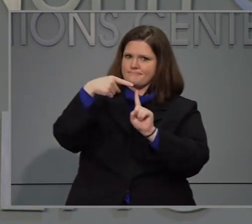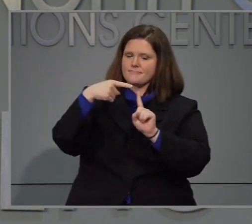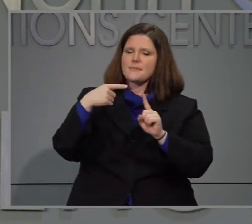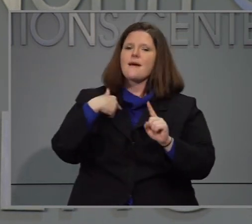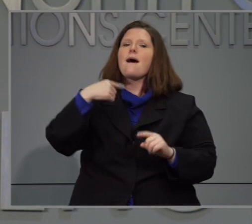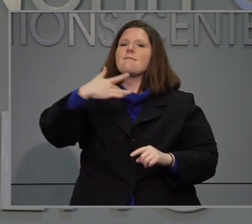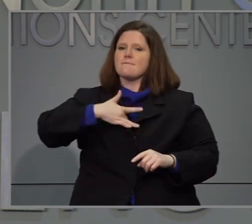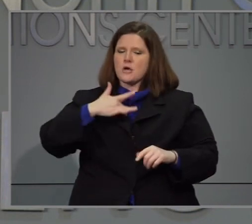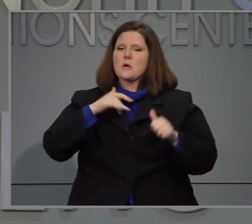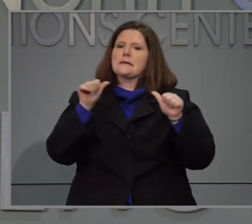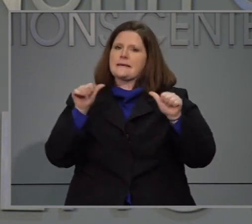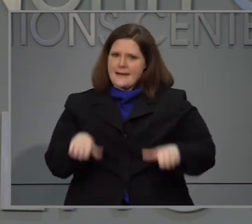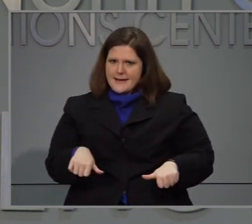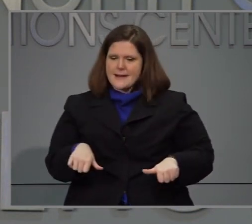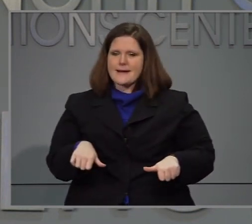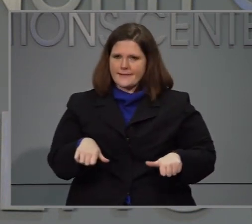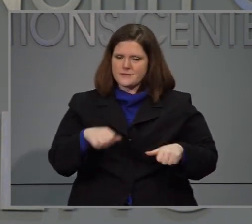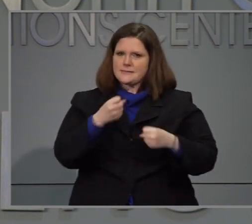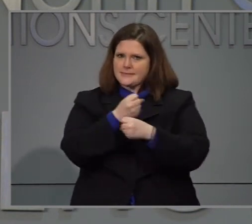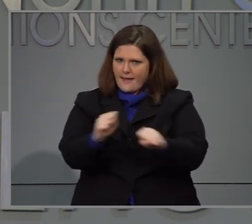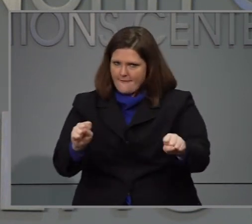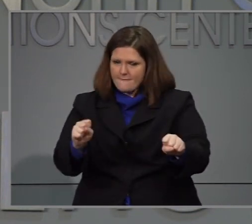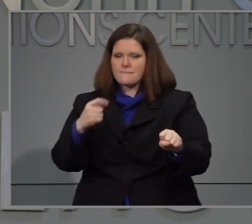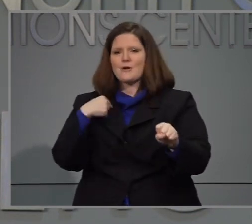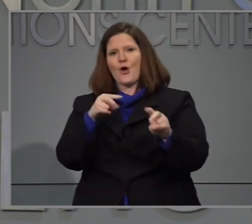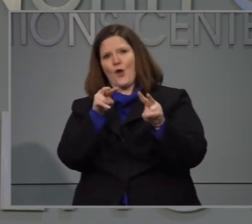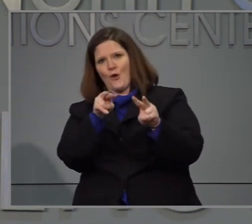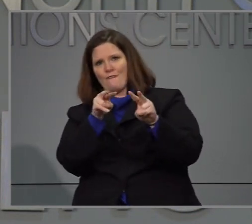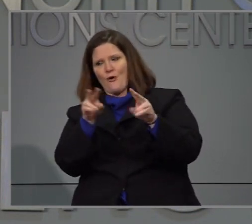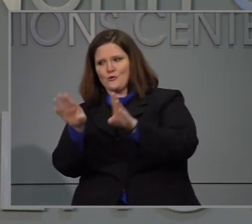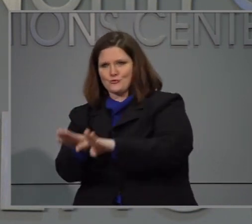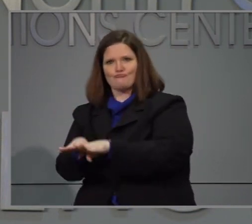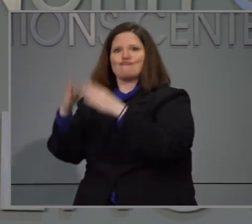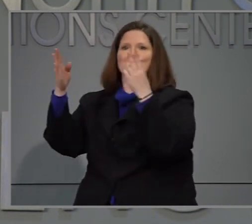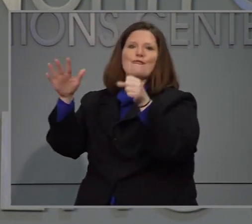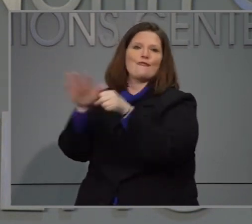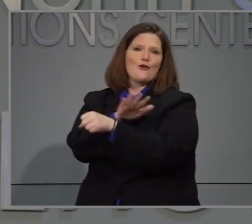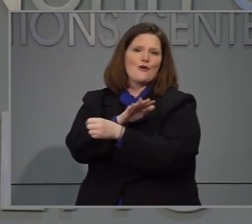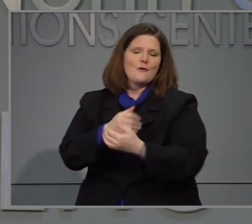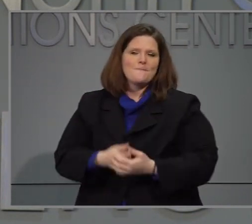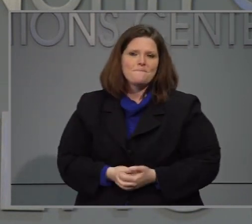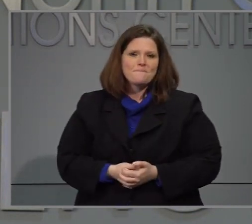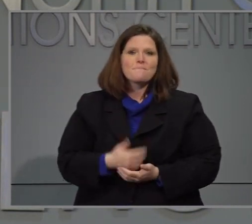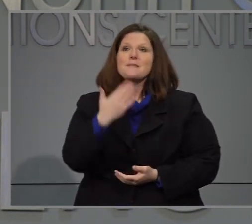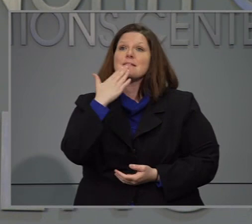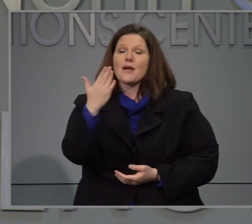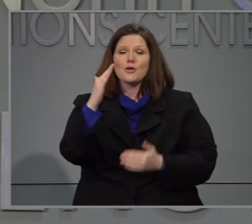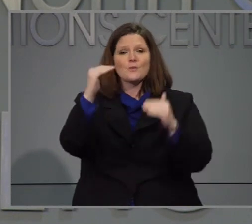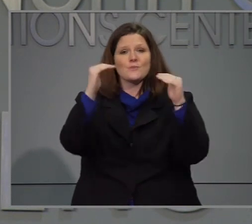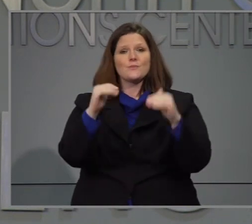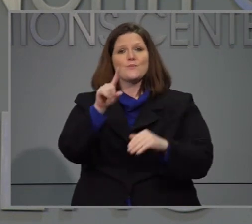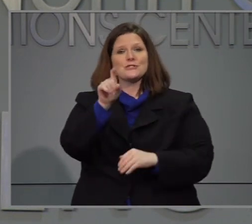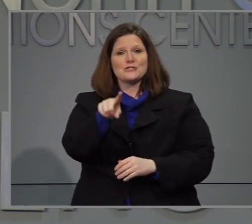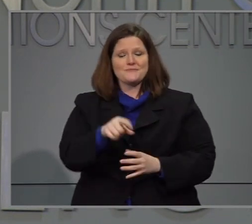suceder y anticipamos con gusto a que esto pase. Gracias. La siguiente pregunta.